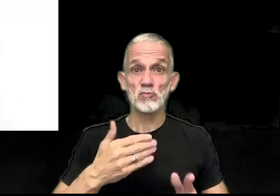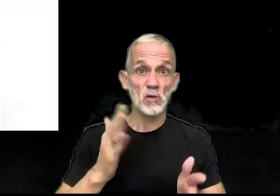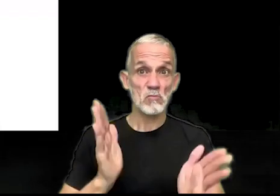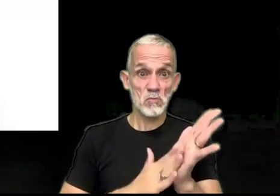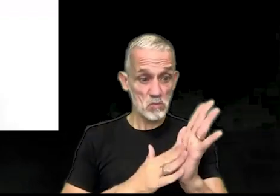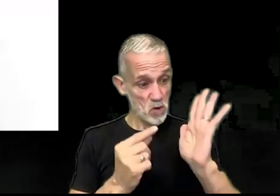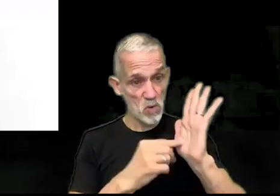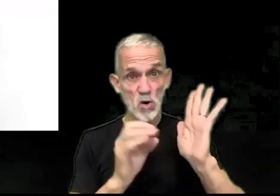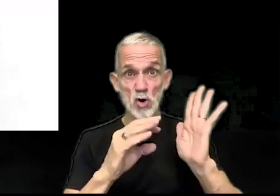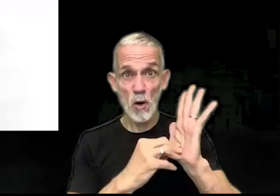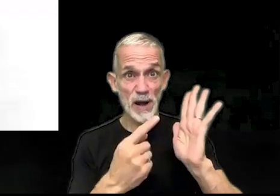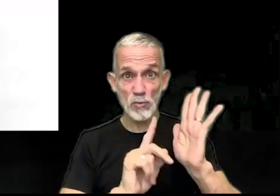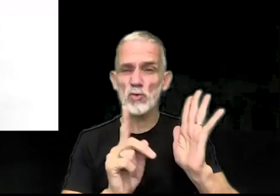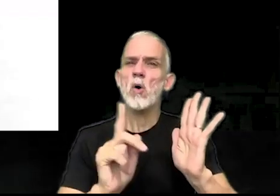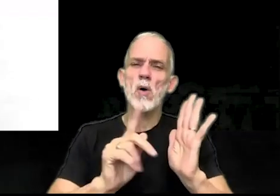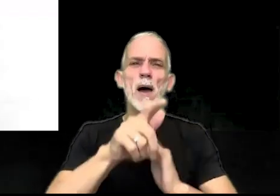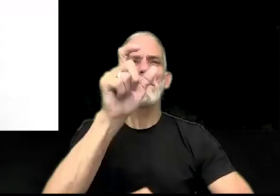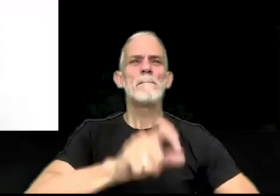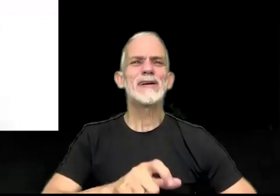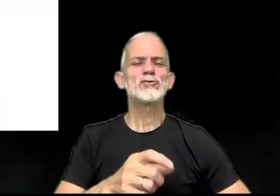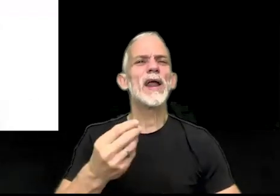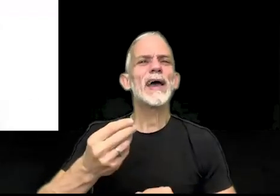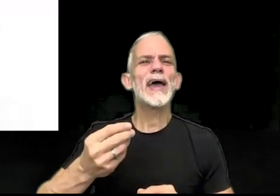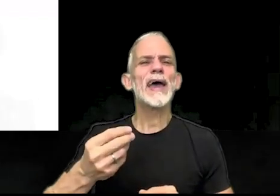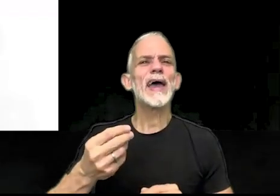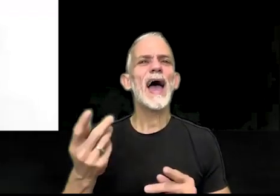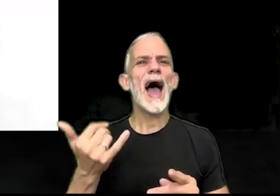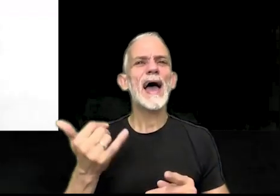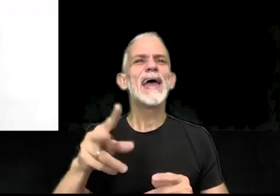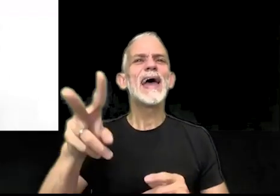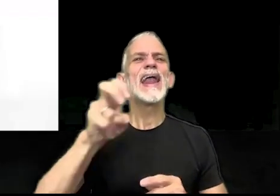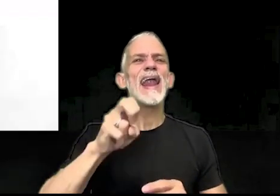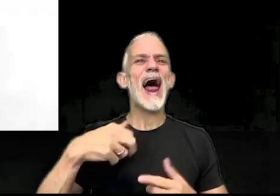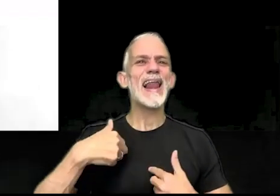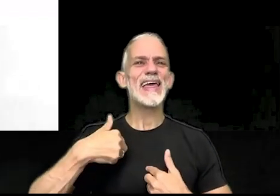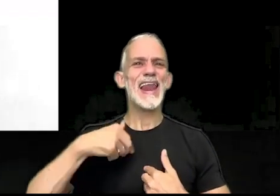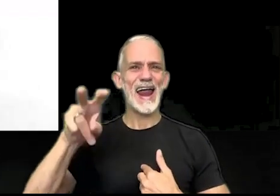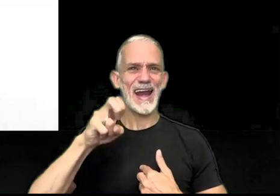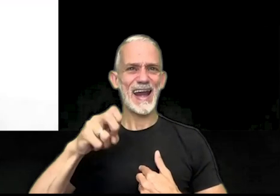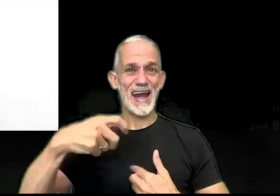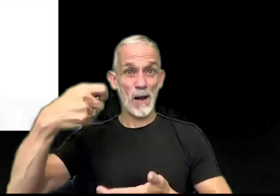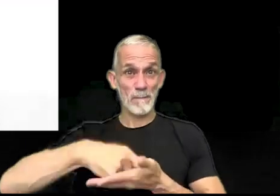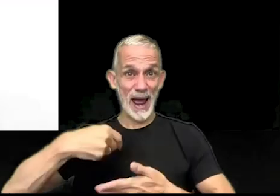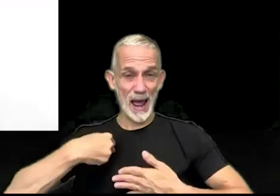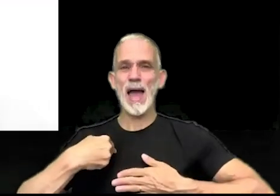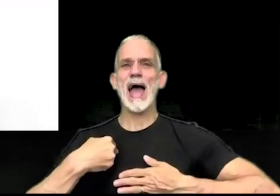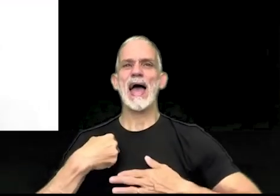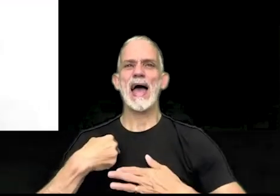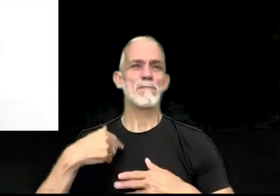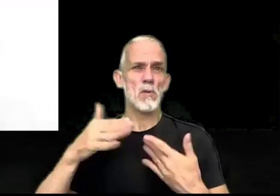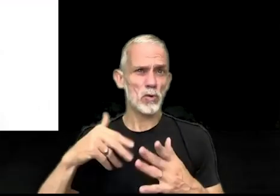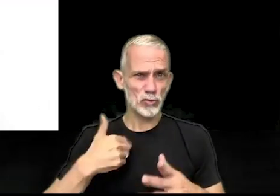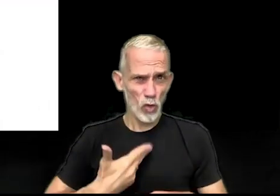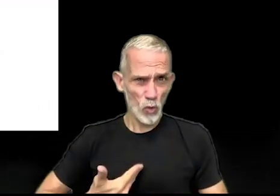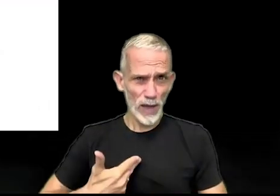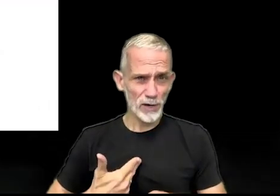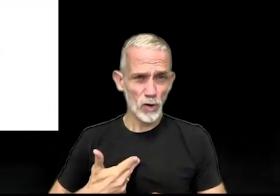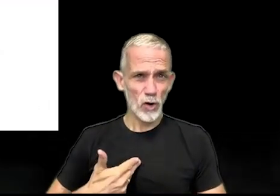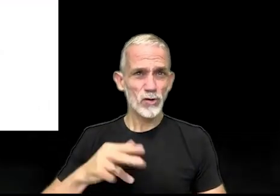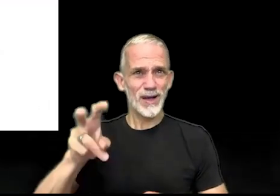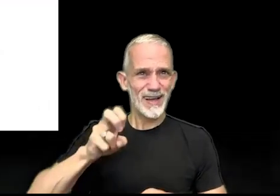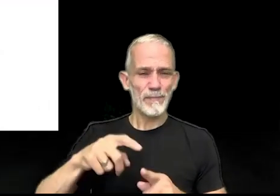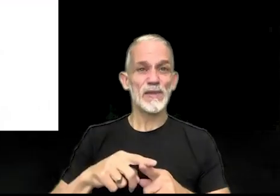sea titular de dominio, es quien percibe la renta o valor locativo de ese inmueble.